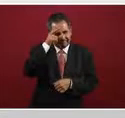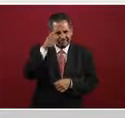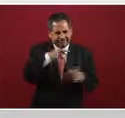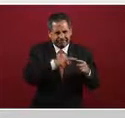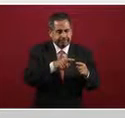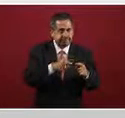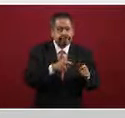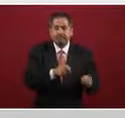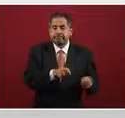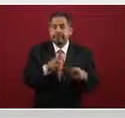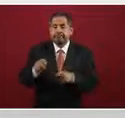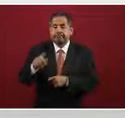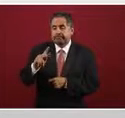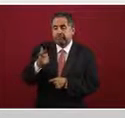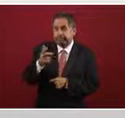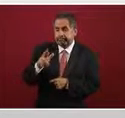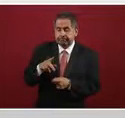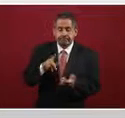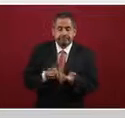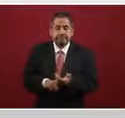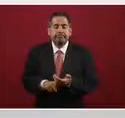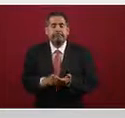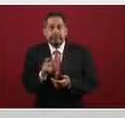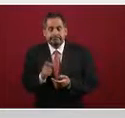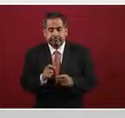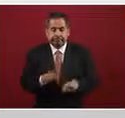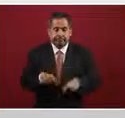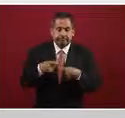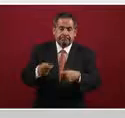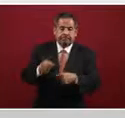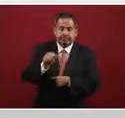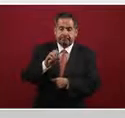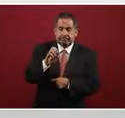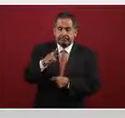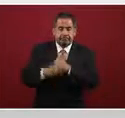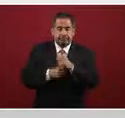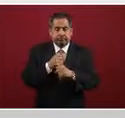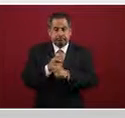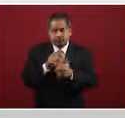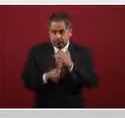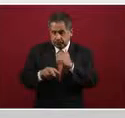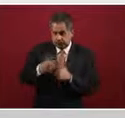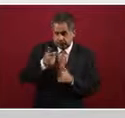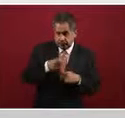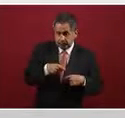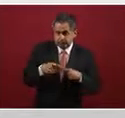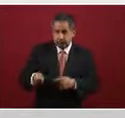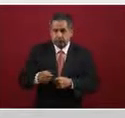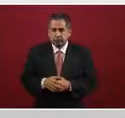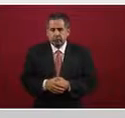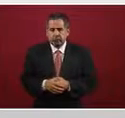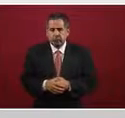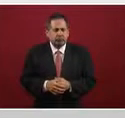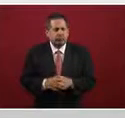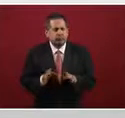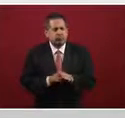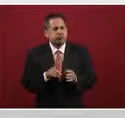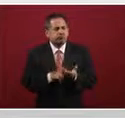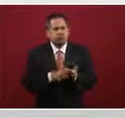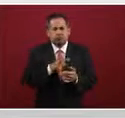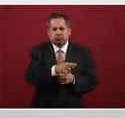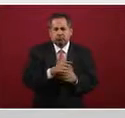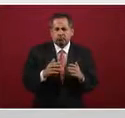ahora Fiscalía General de la República, fue transferida a disposición del SAE en 2012. ¿Cuáles son las características del